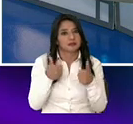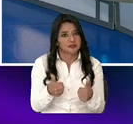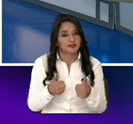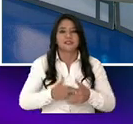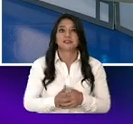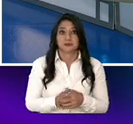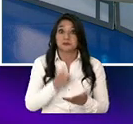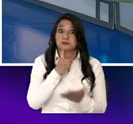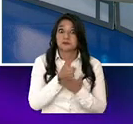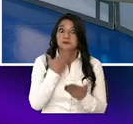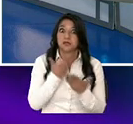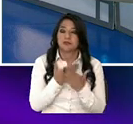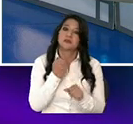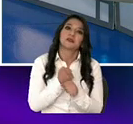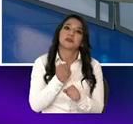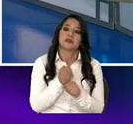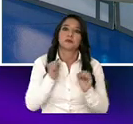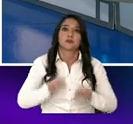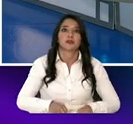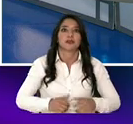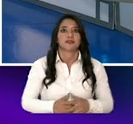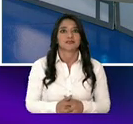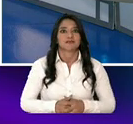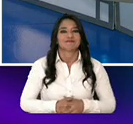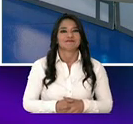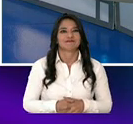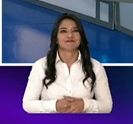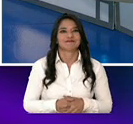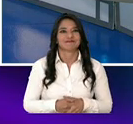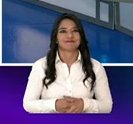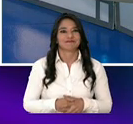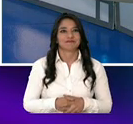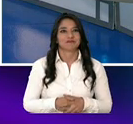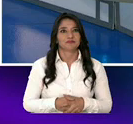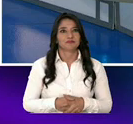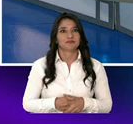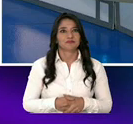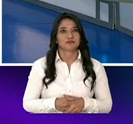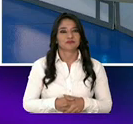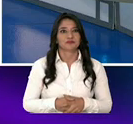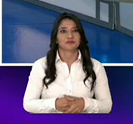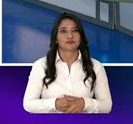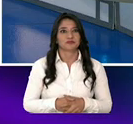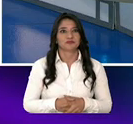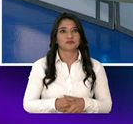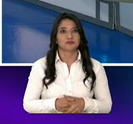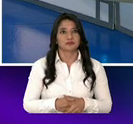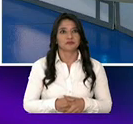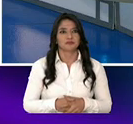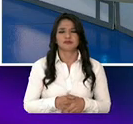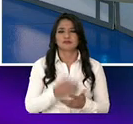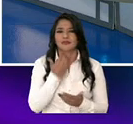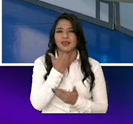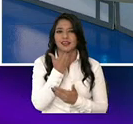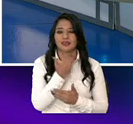trabajito también. Y Manta no está nada mal, además. Rico darse hoy un calientito. Un